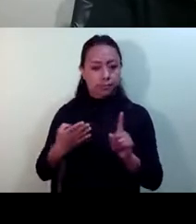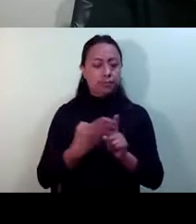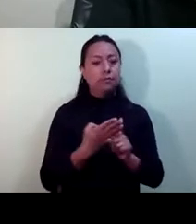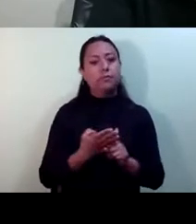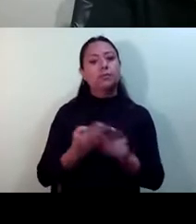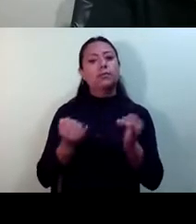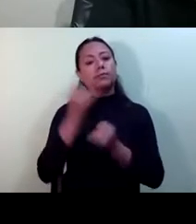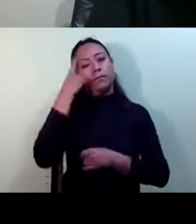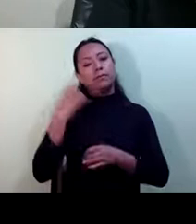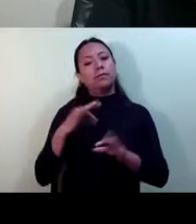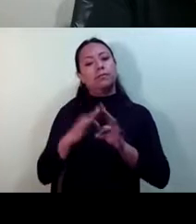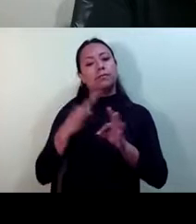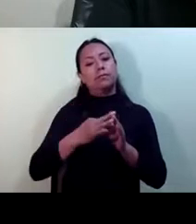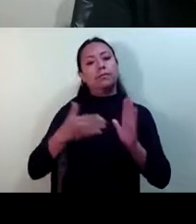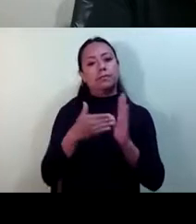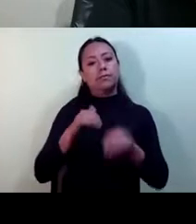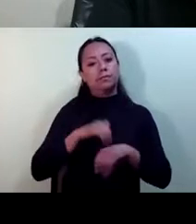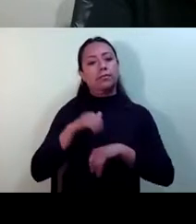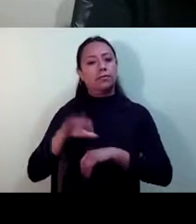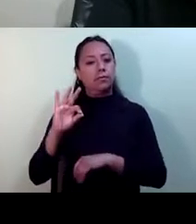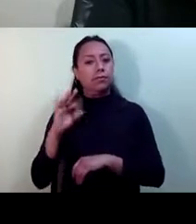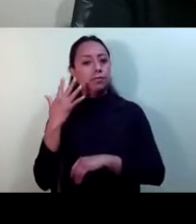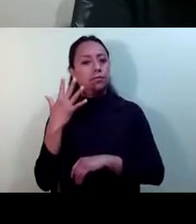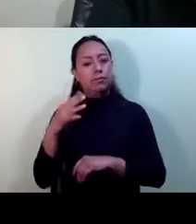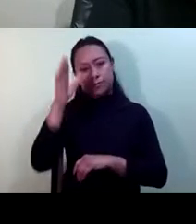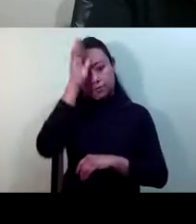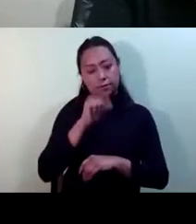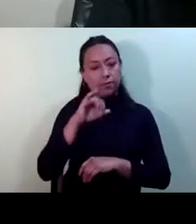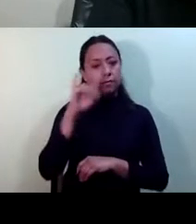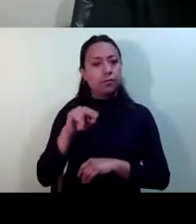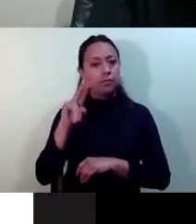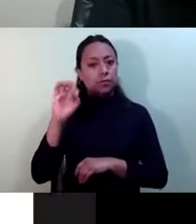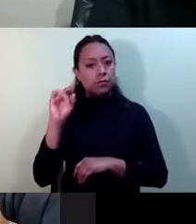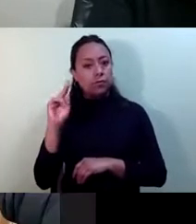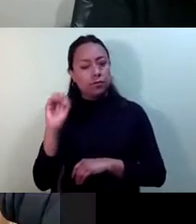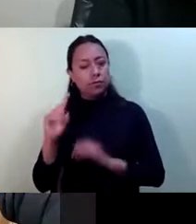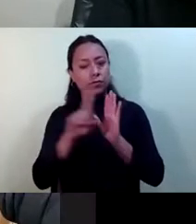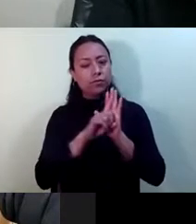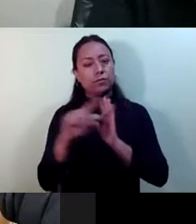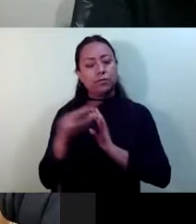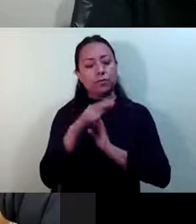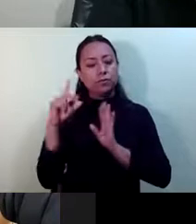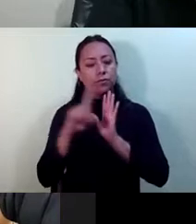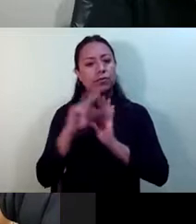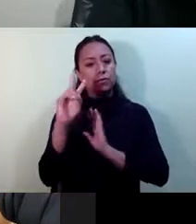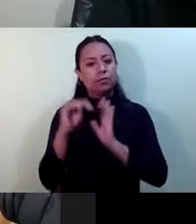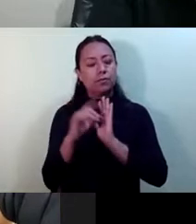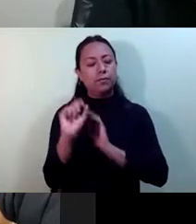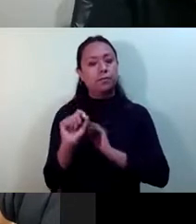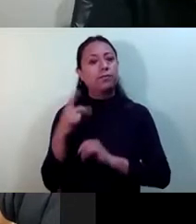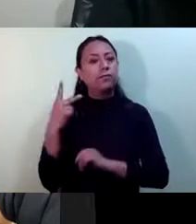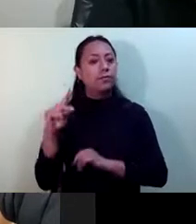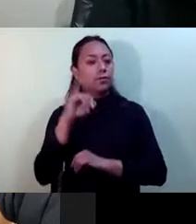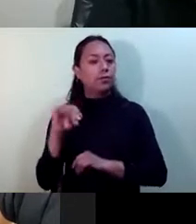dar cumplimiento a lo establecido en el numeral 45 del Acuerdo Jucopo, diagonal 13, diagonal 2020 de la Junta de Coordinación